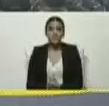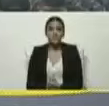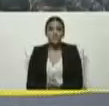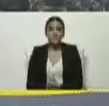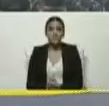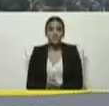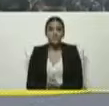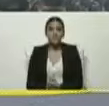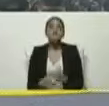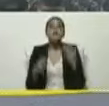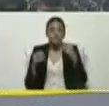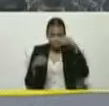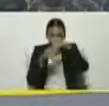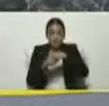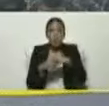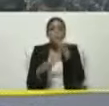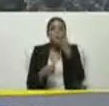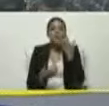está en buenas manos.